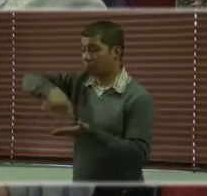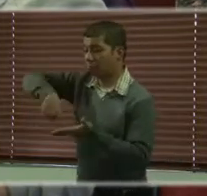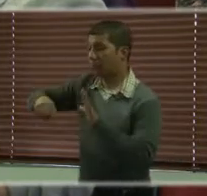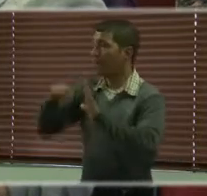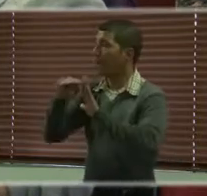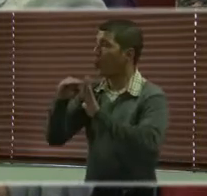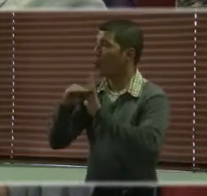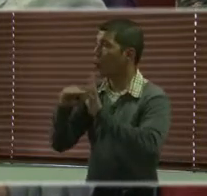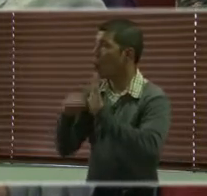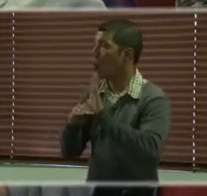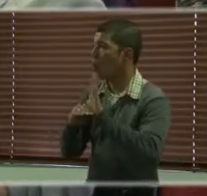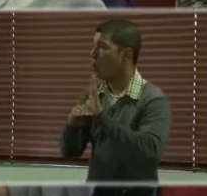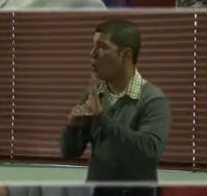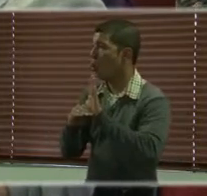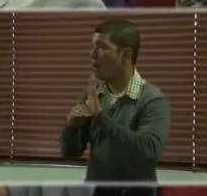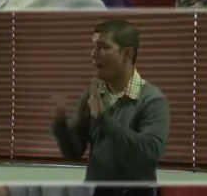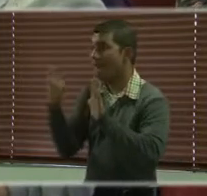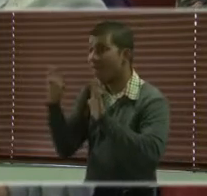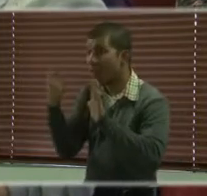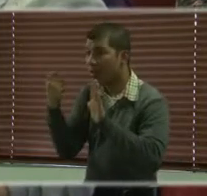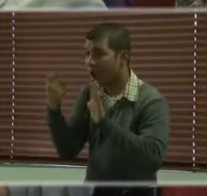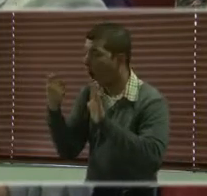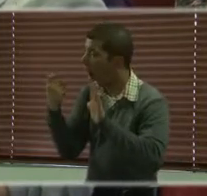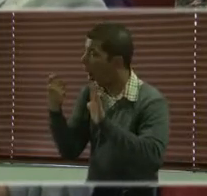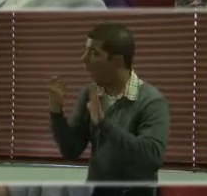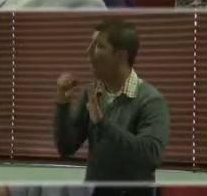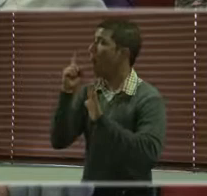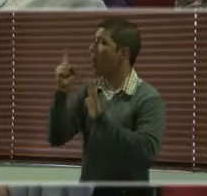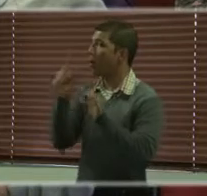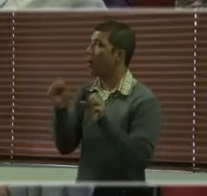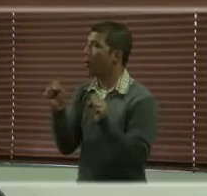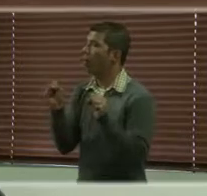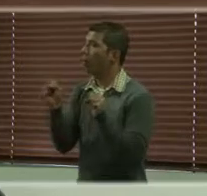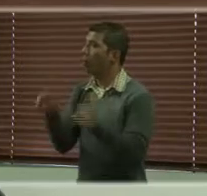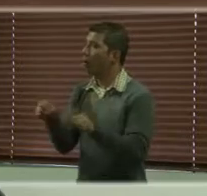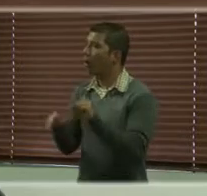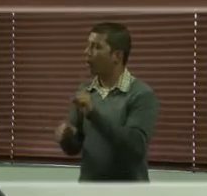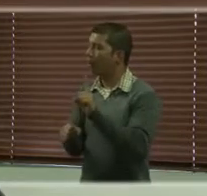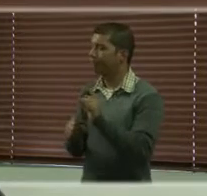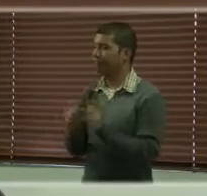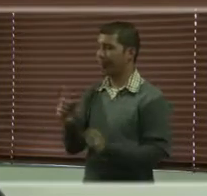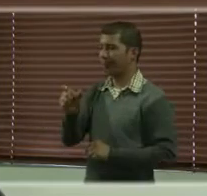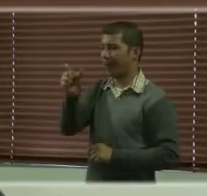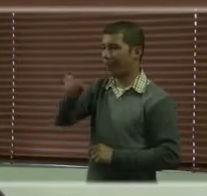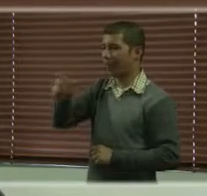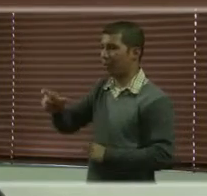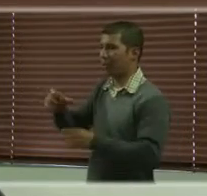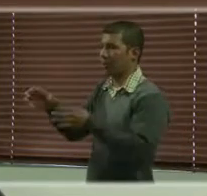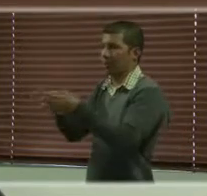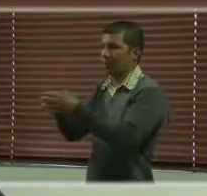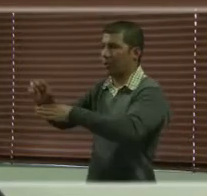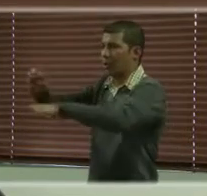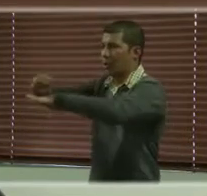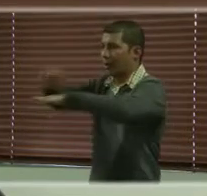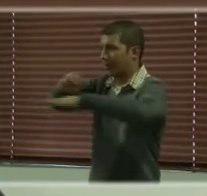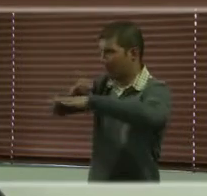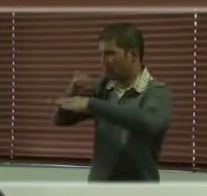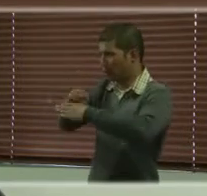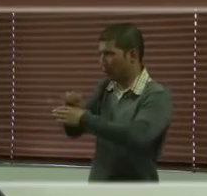que lo que sí pueden como personas de las organizaciones